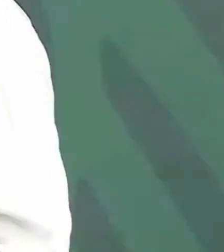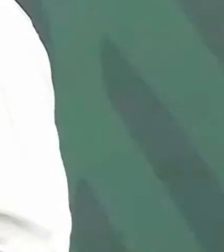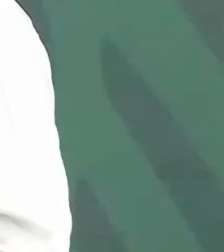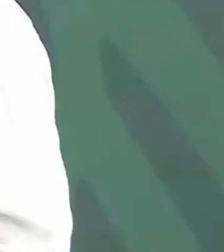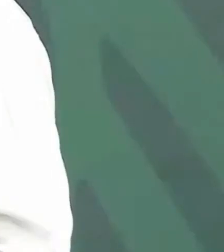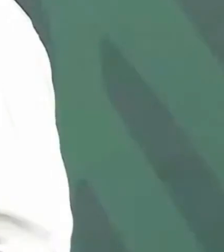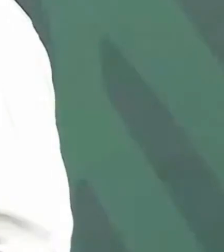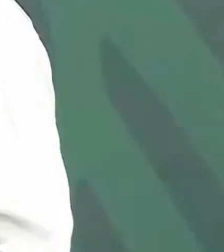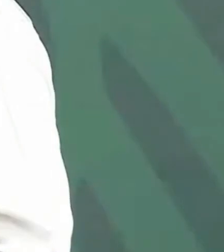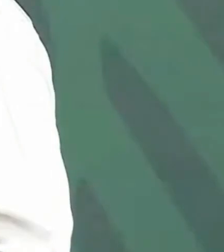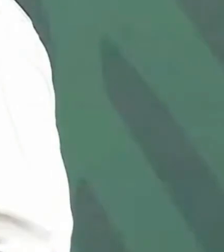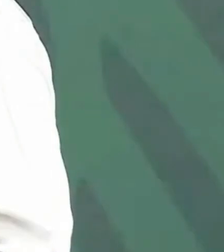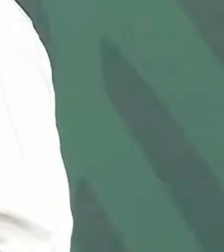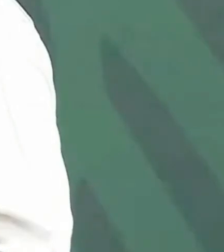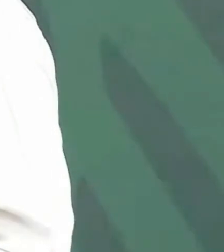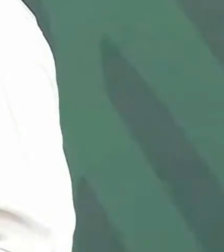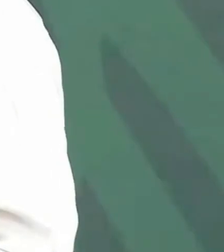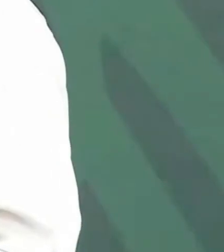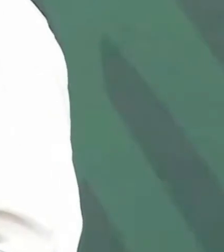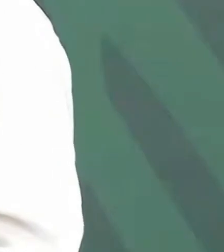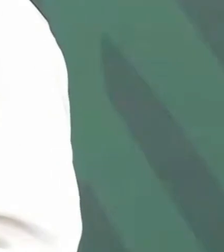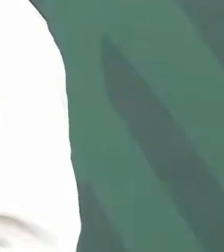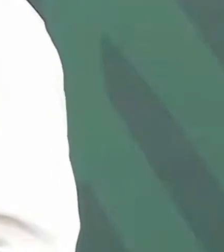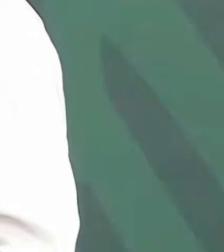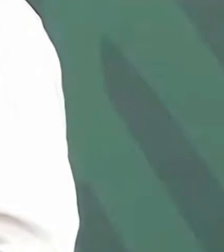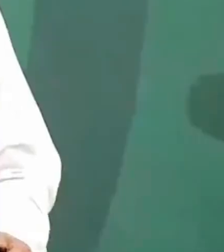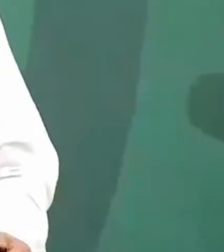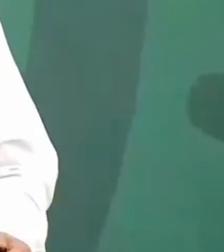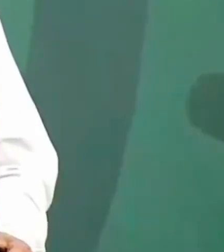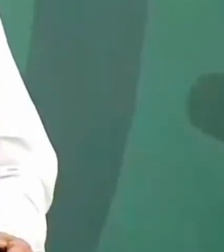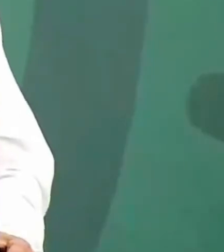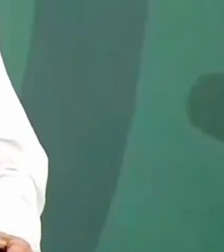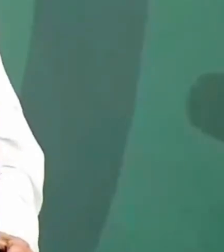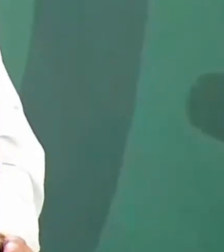nuestros derechos y podamos